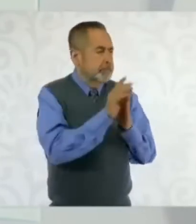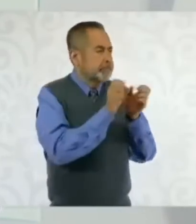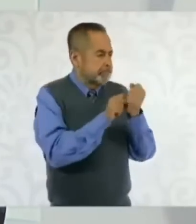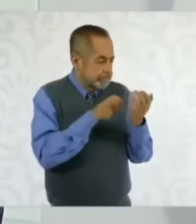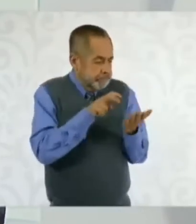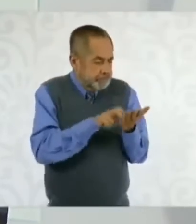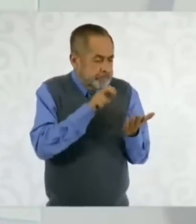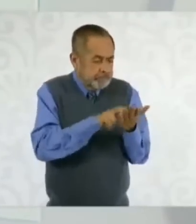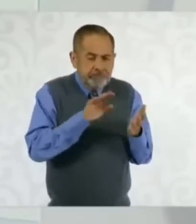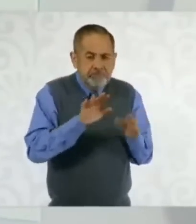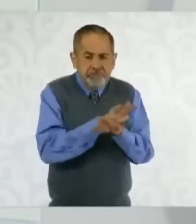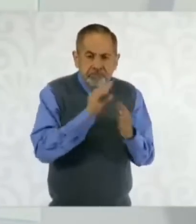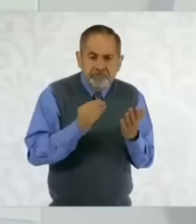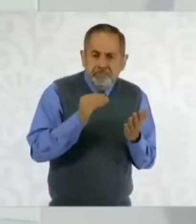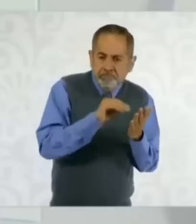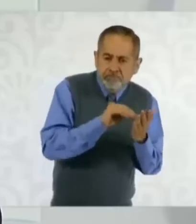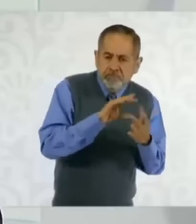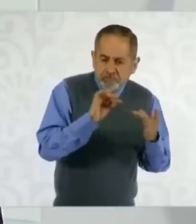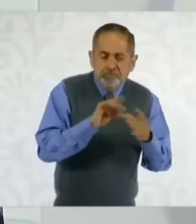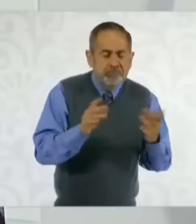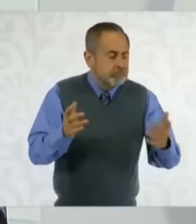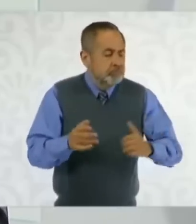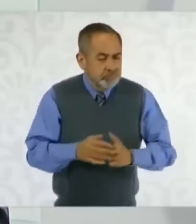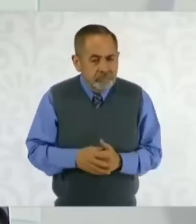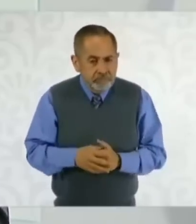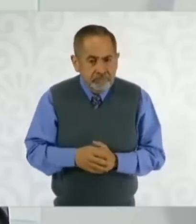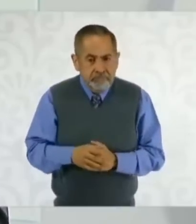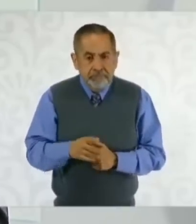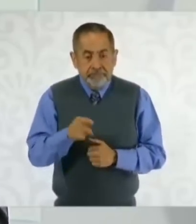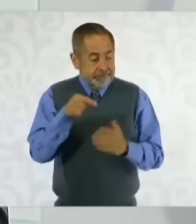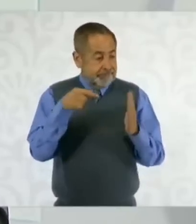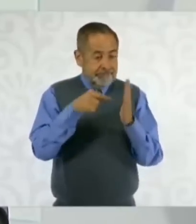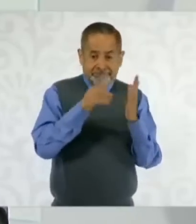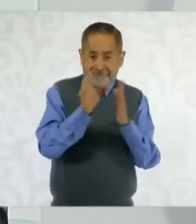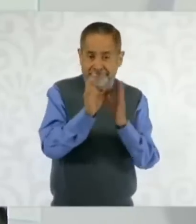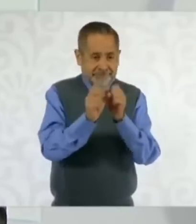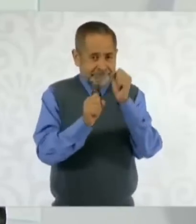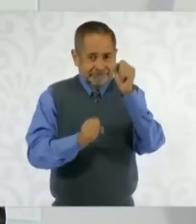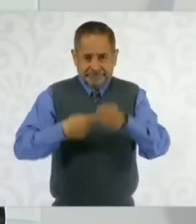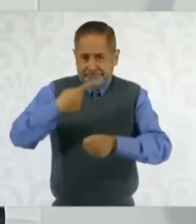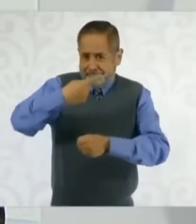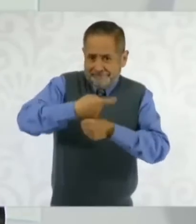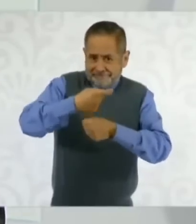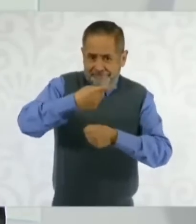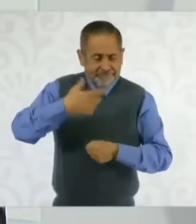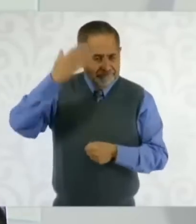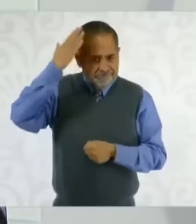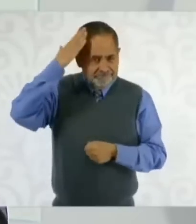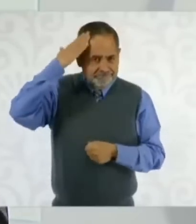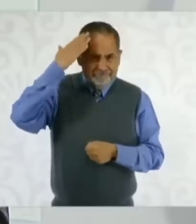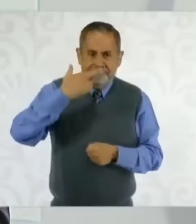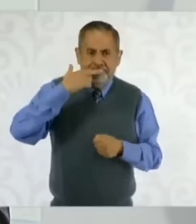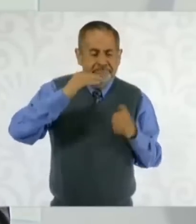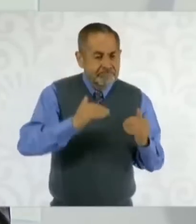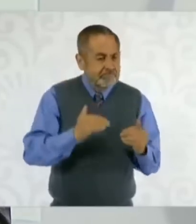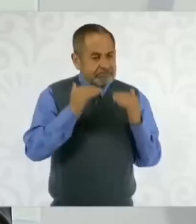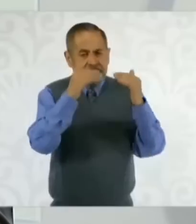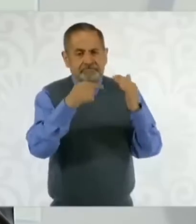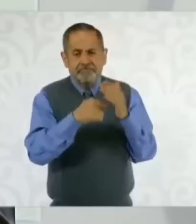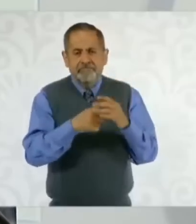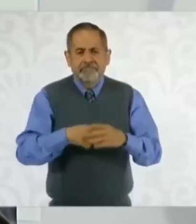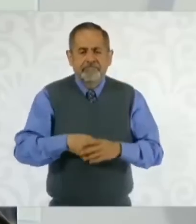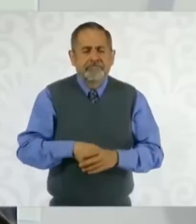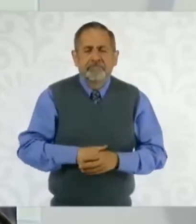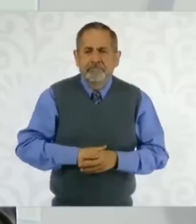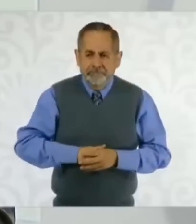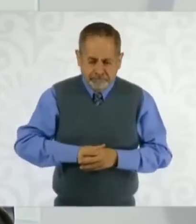país. Y esta idea de que la Constitución tiene supremacía, pero que debe admitir un mecanismo de